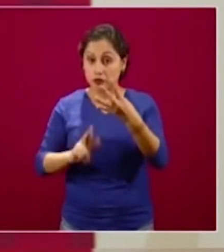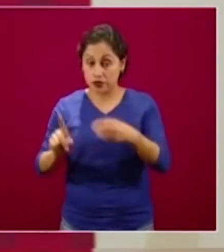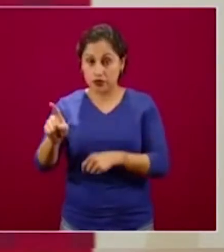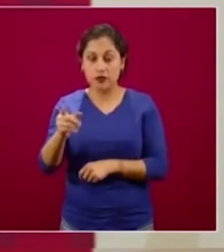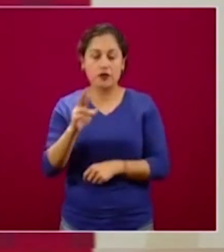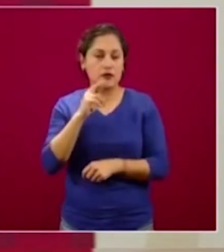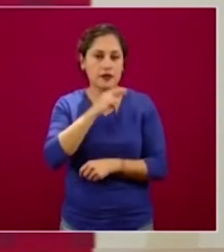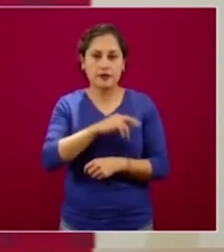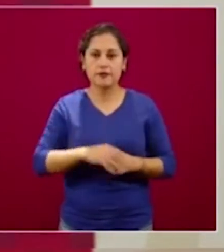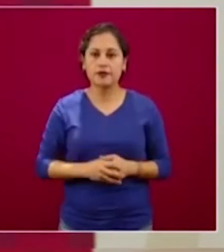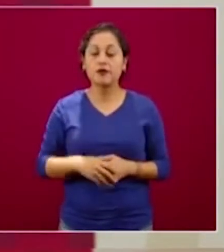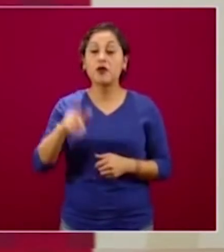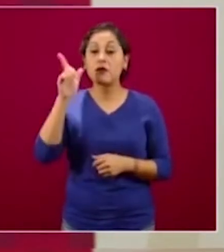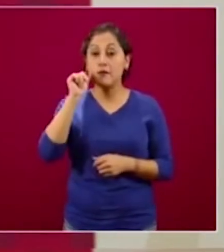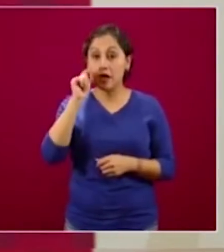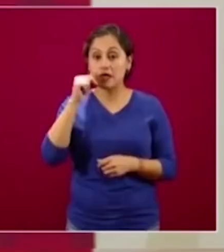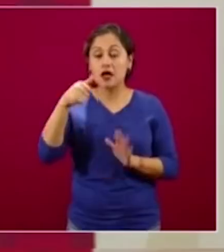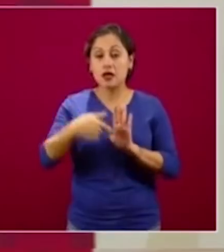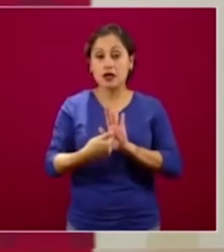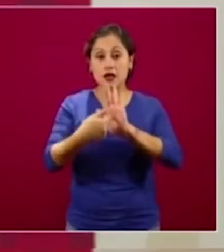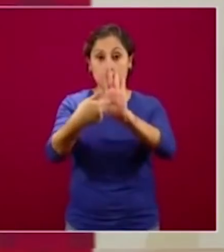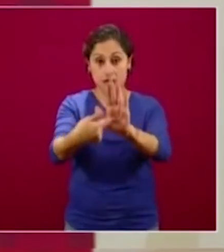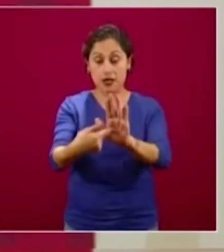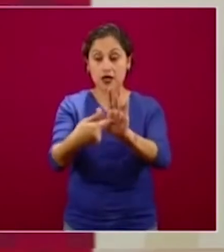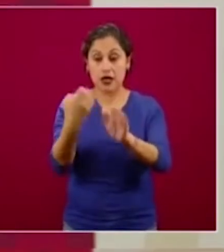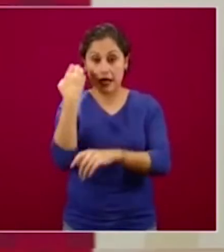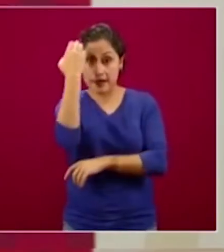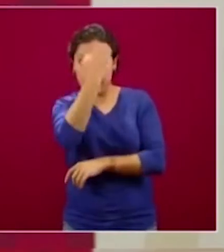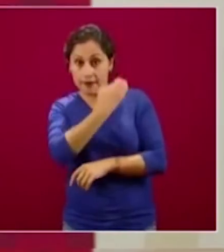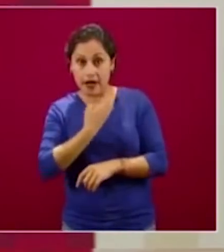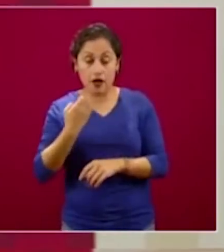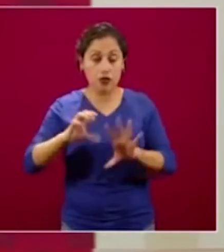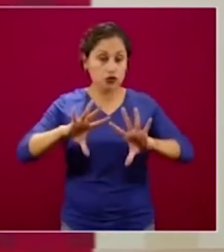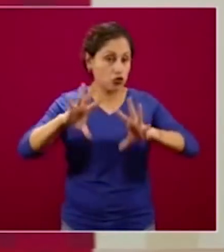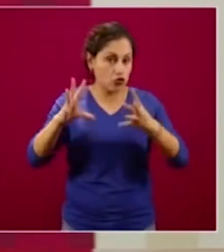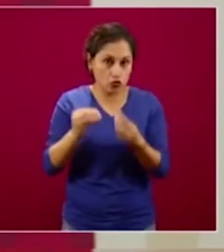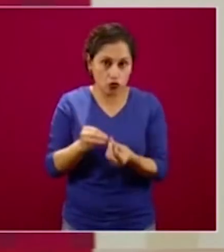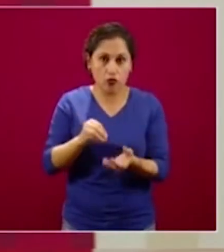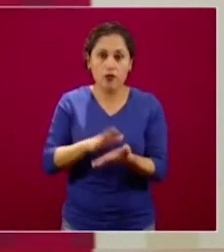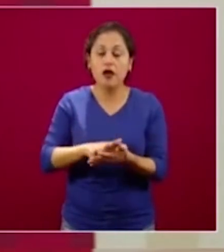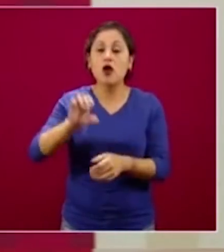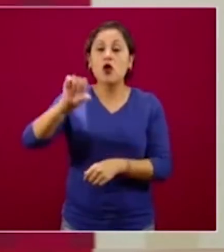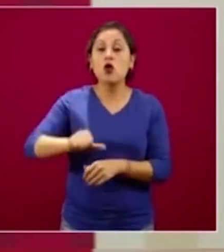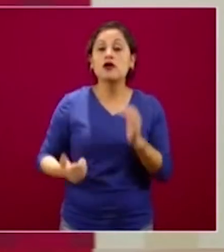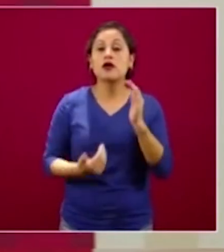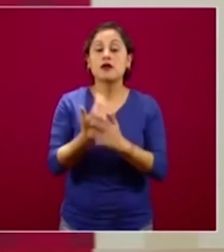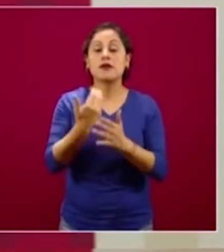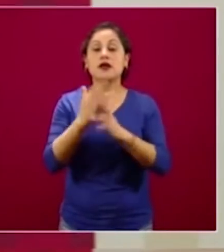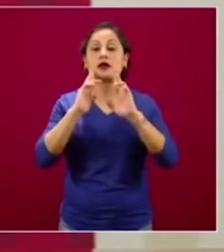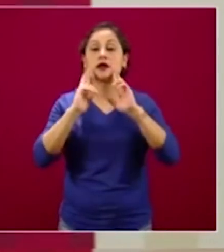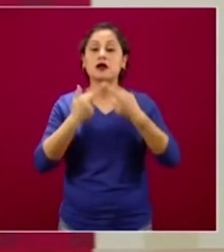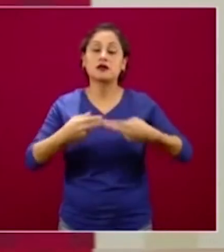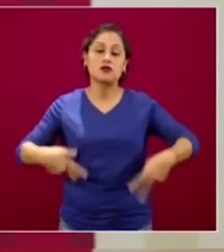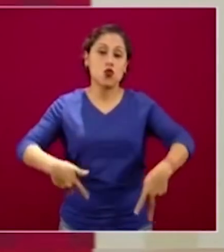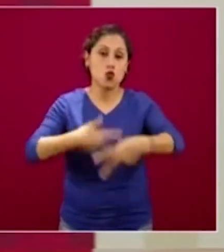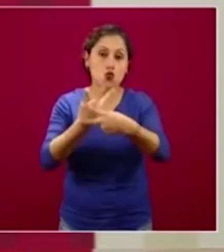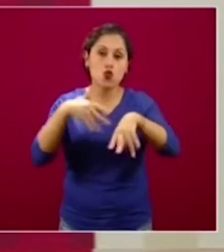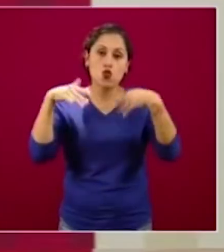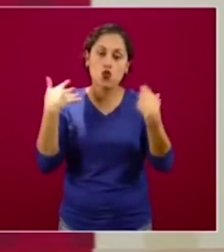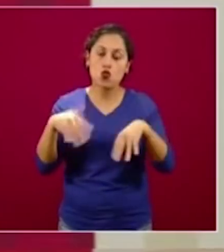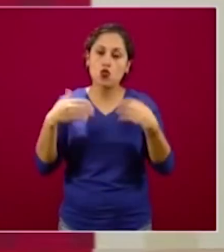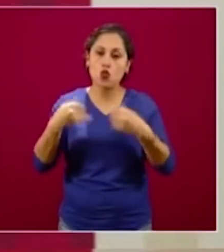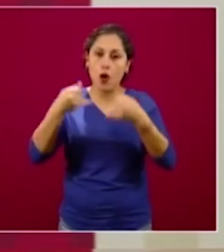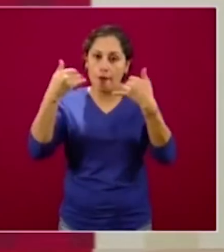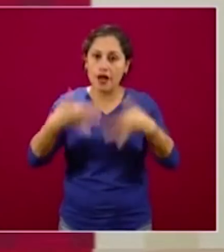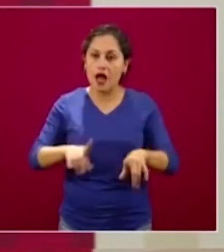Gracias. Mañana presentaré lo de pruebas en general. Tuvimos hoy por la mañana una muy productiva sesión de videoconferencia con